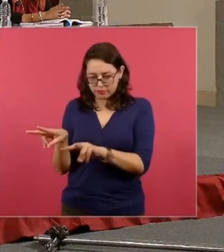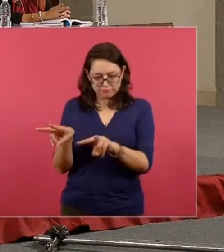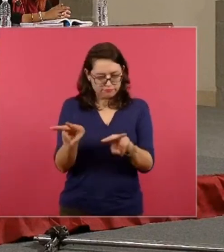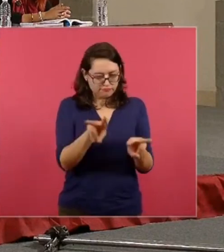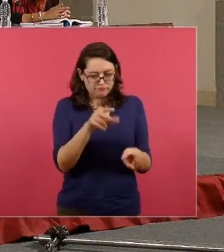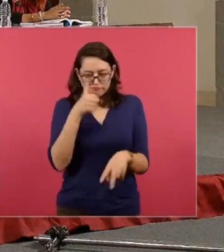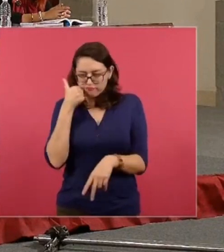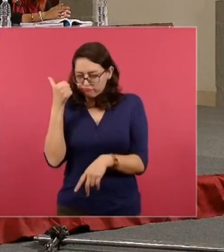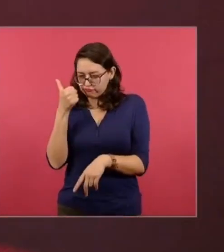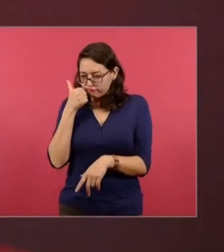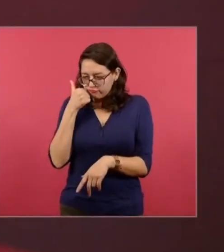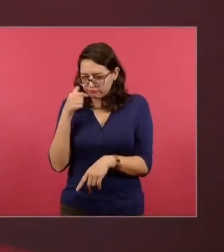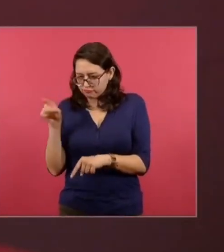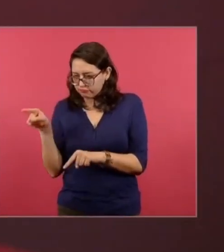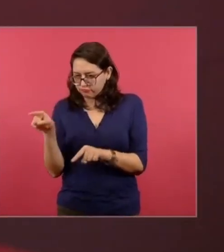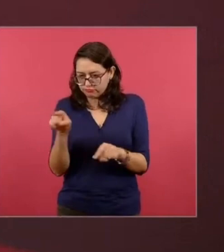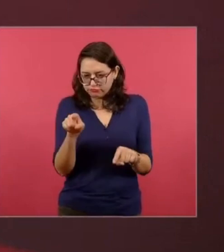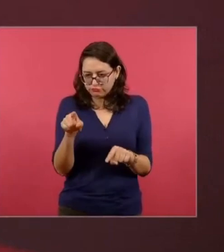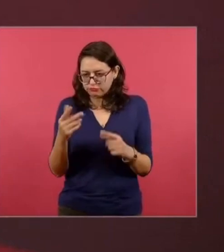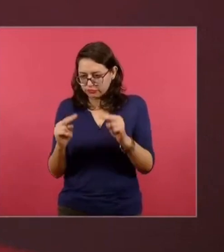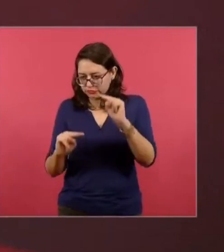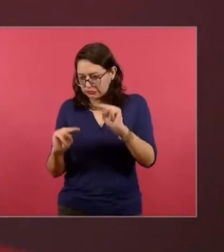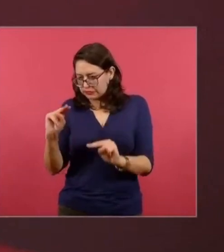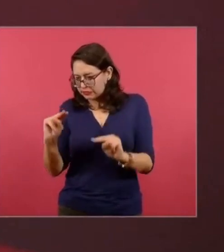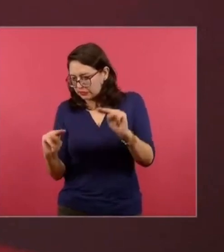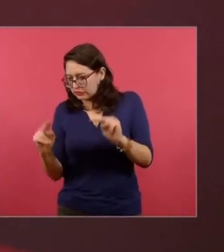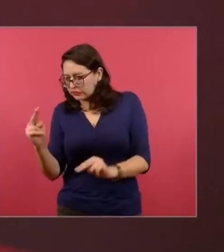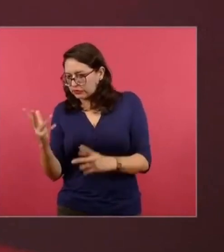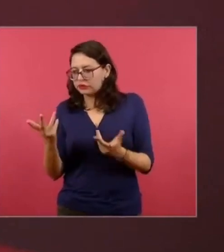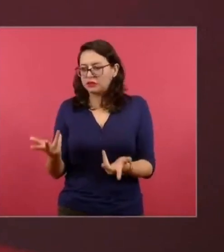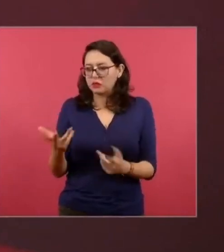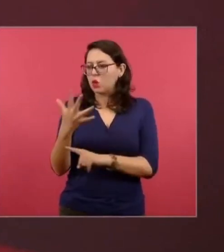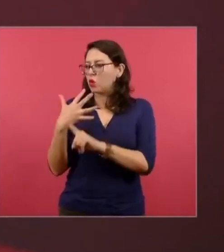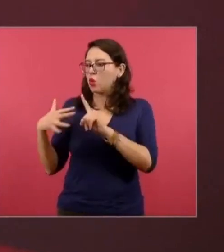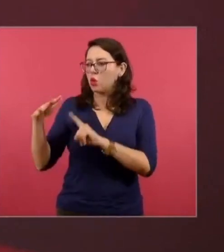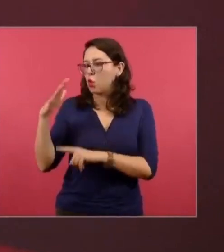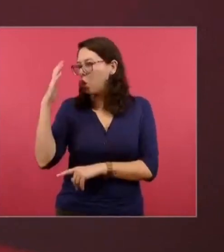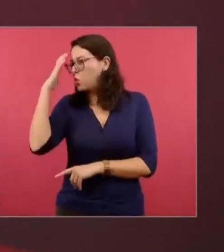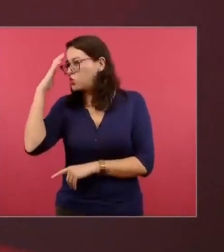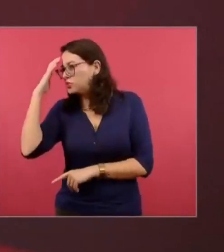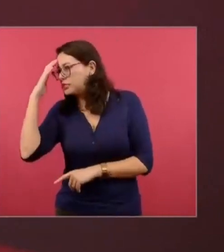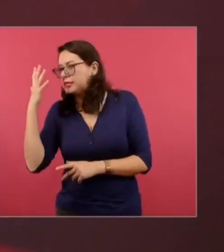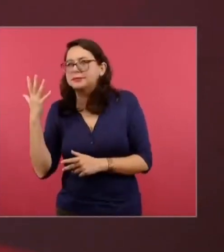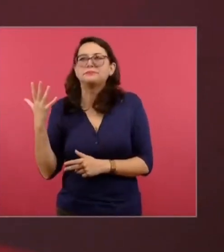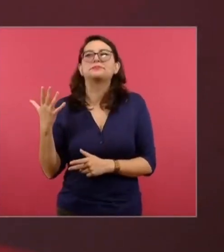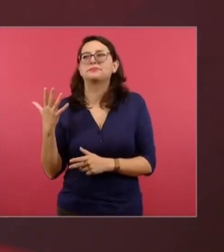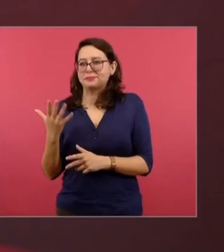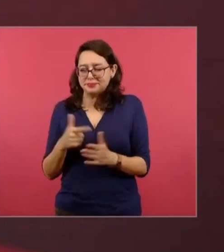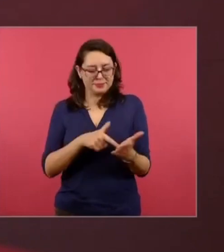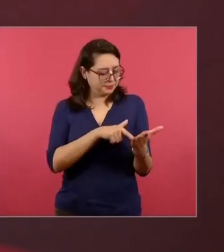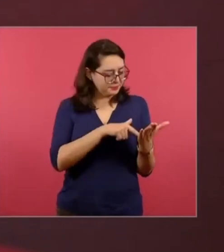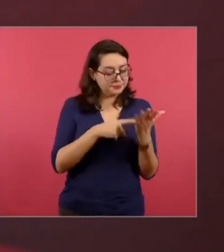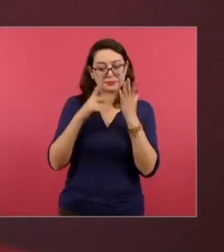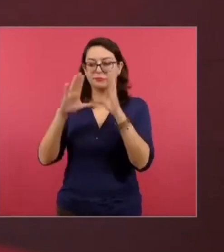lo que sucede en su territorio. Habrá unos que más, otros que menos, y aquí yo pediría un poco si no